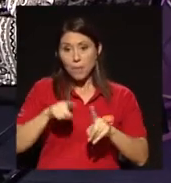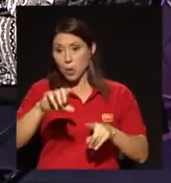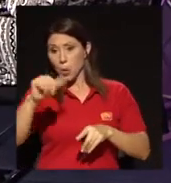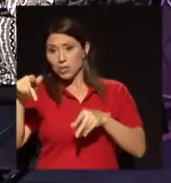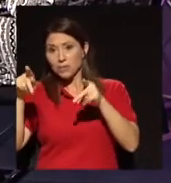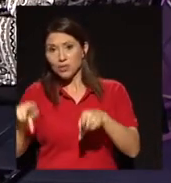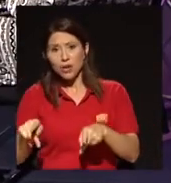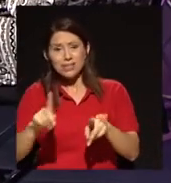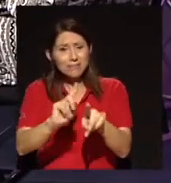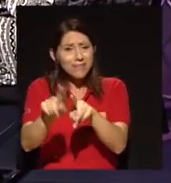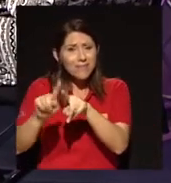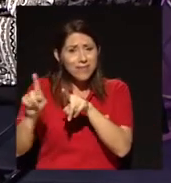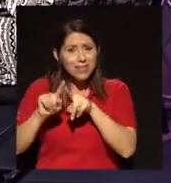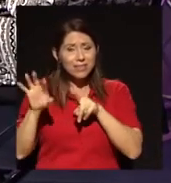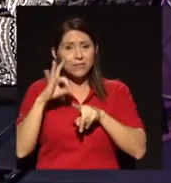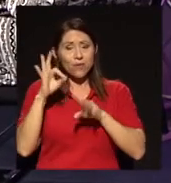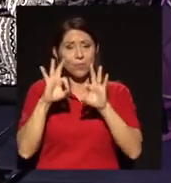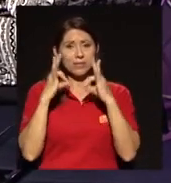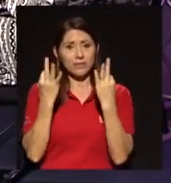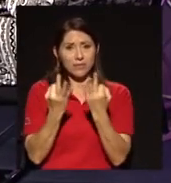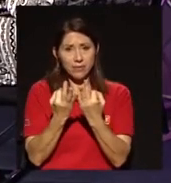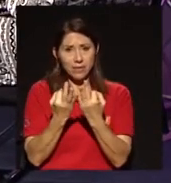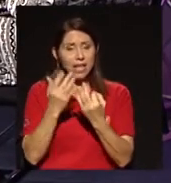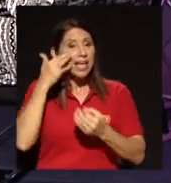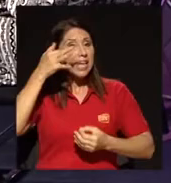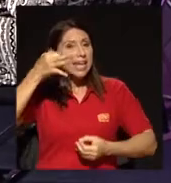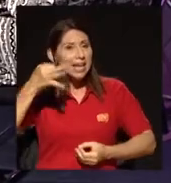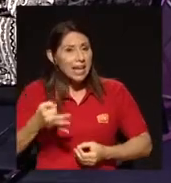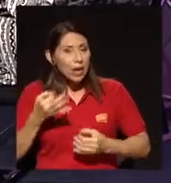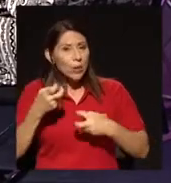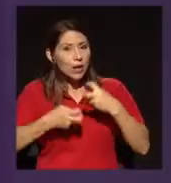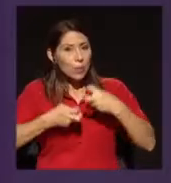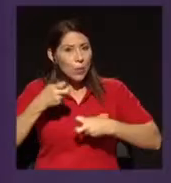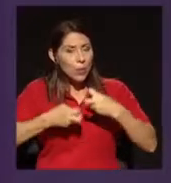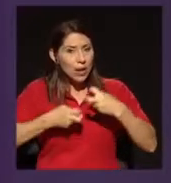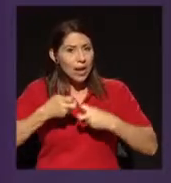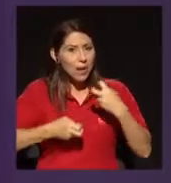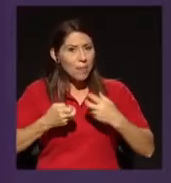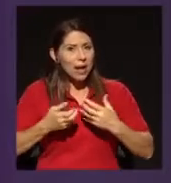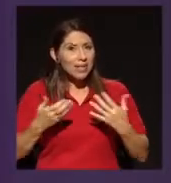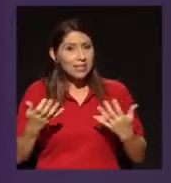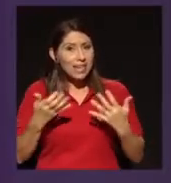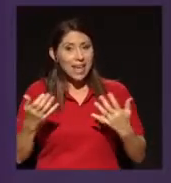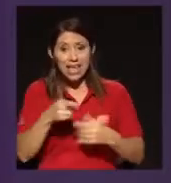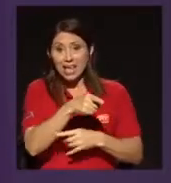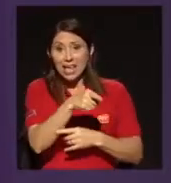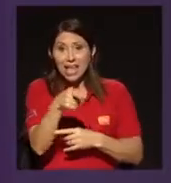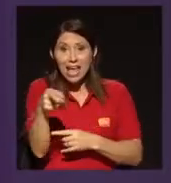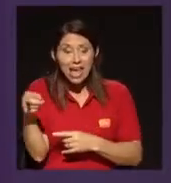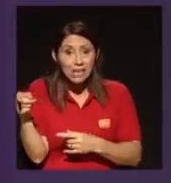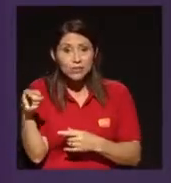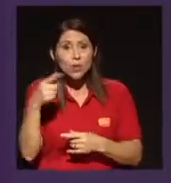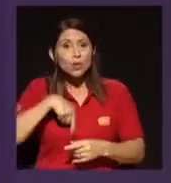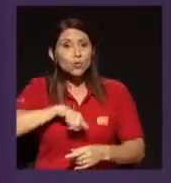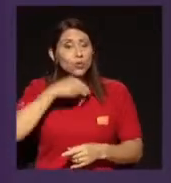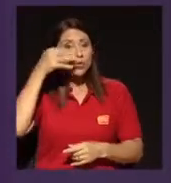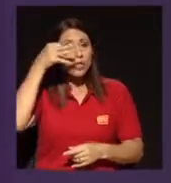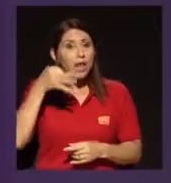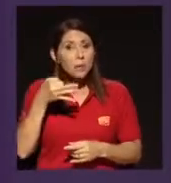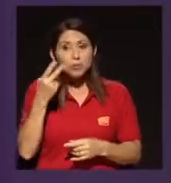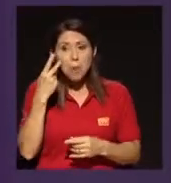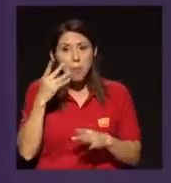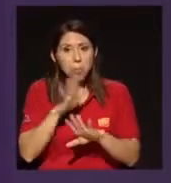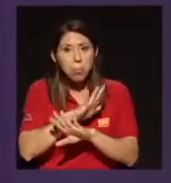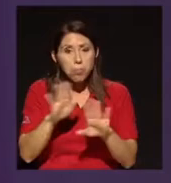familiares. Creo que el problema que tenemos es de esa invisibilización es que nos hemos creído de que hay un tipo de modelo